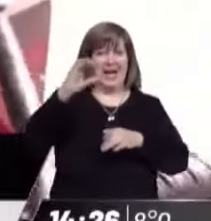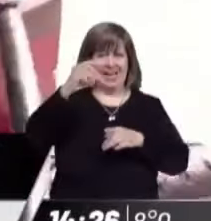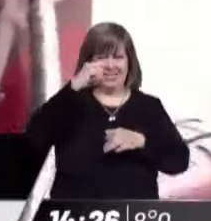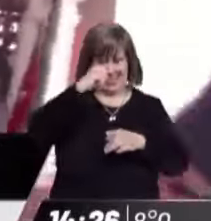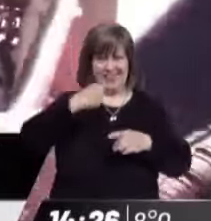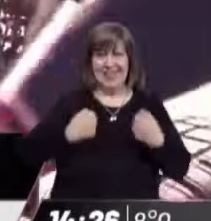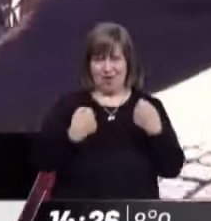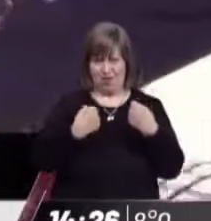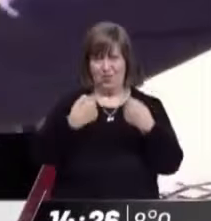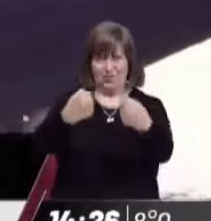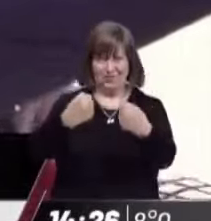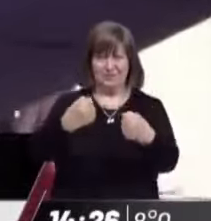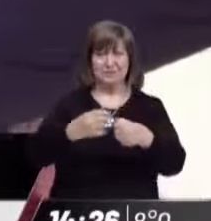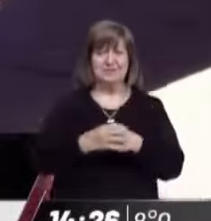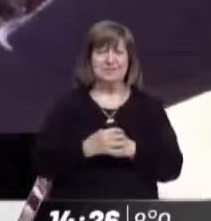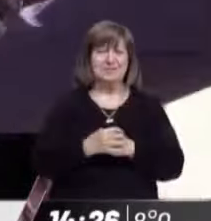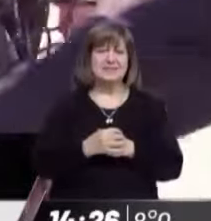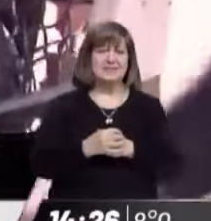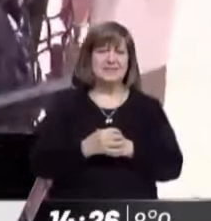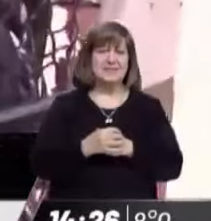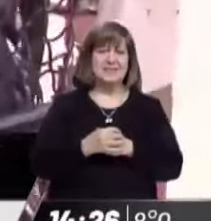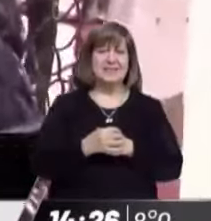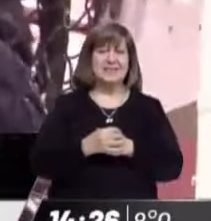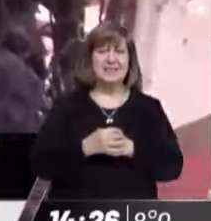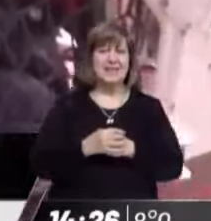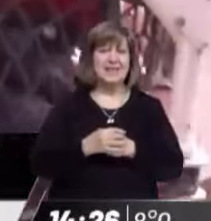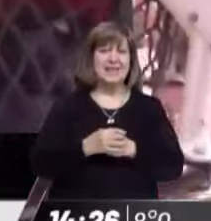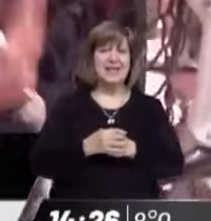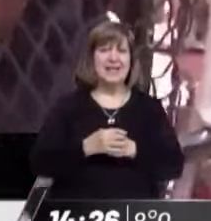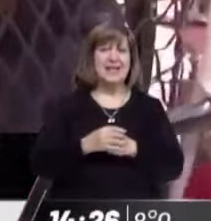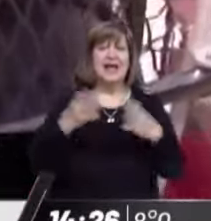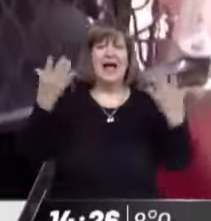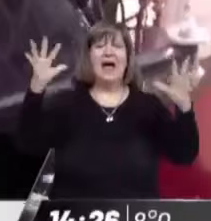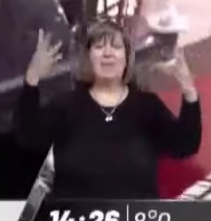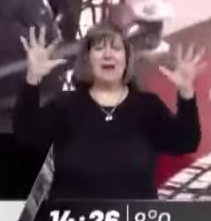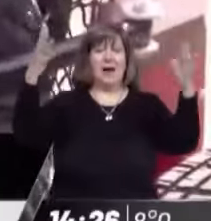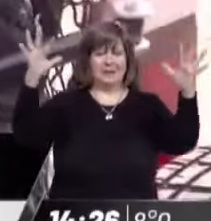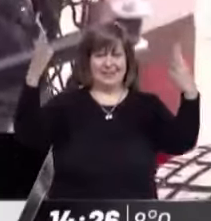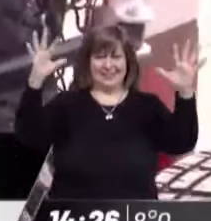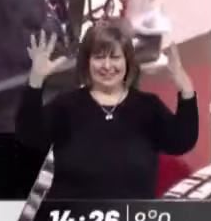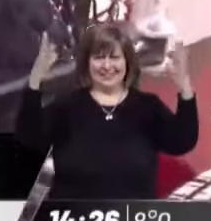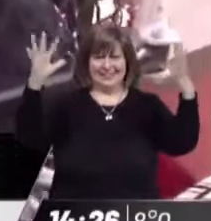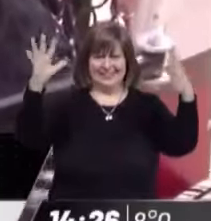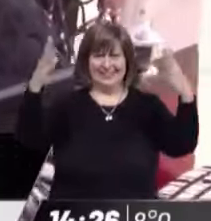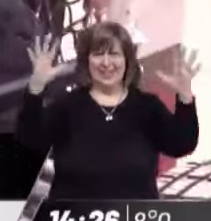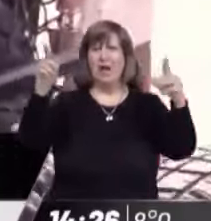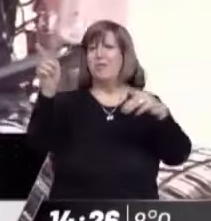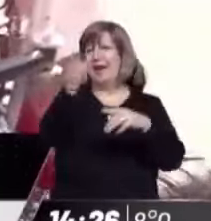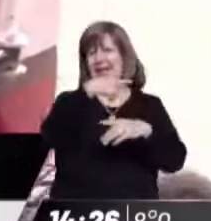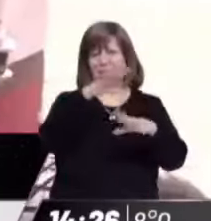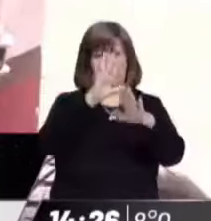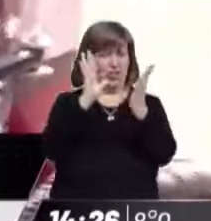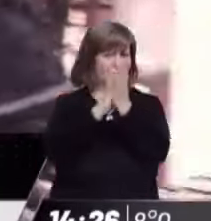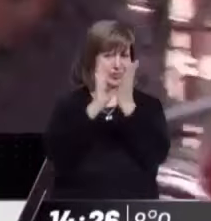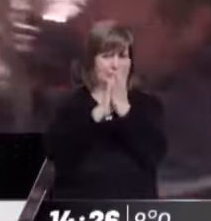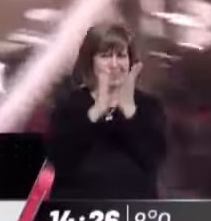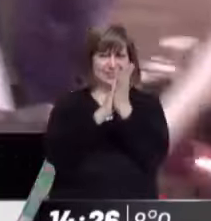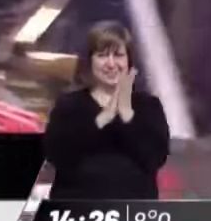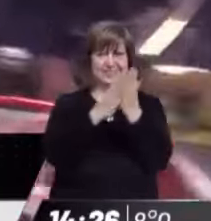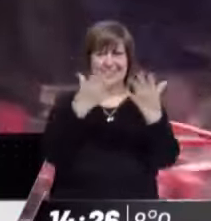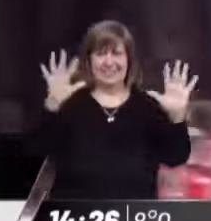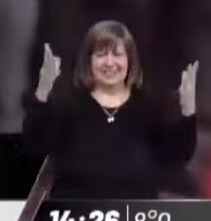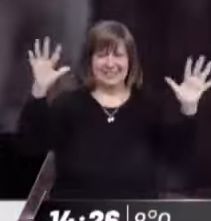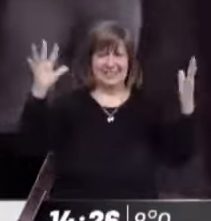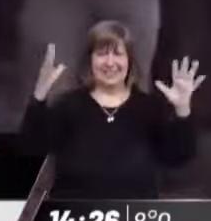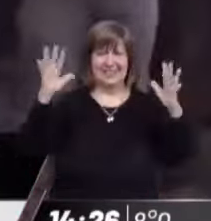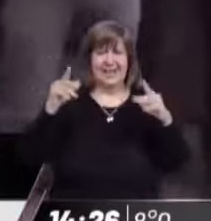No. Vamos. Sea prudente. Chicos. Aplausos para toda la gente que trabajó. Arranca, Julián Chaver, para el mediodía.